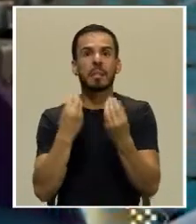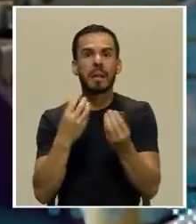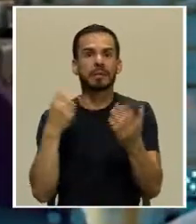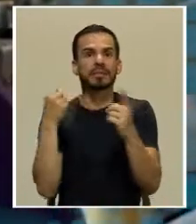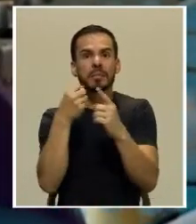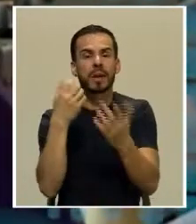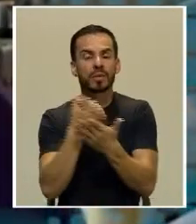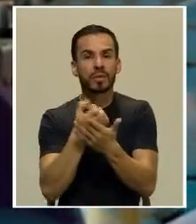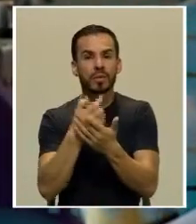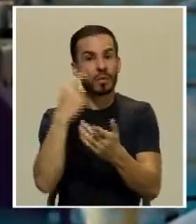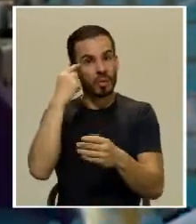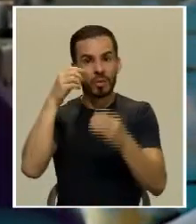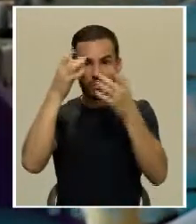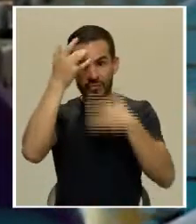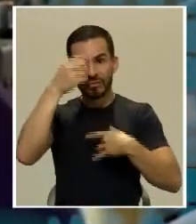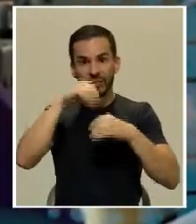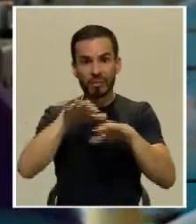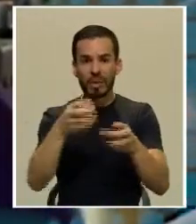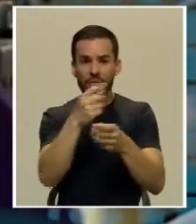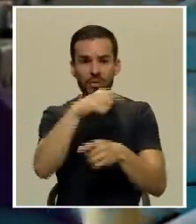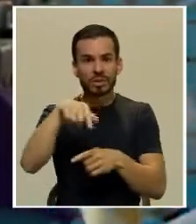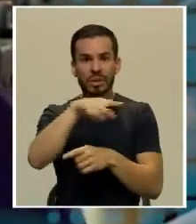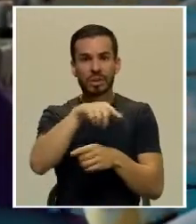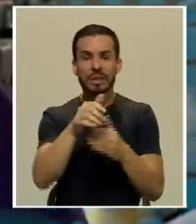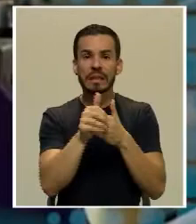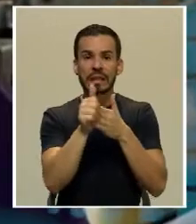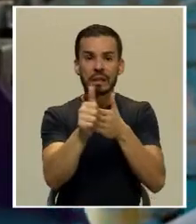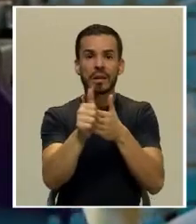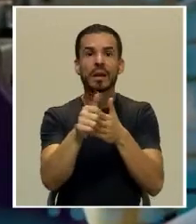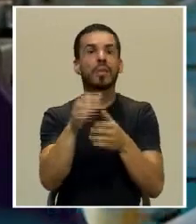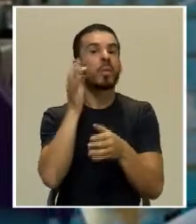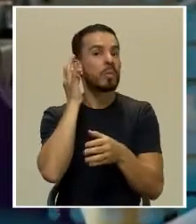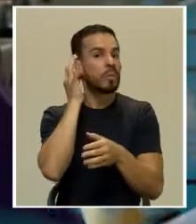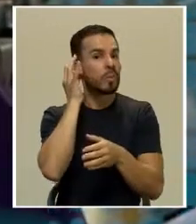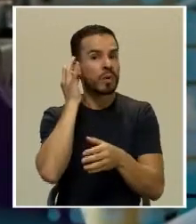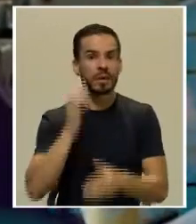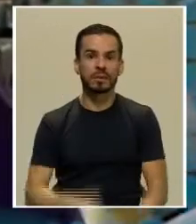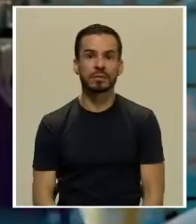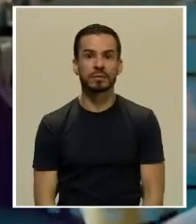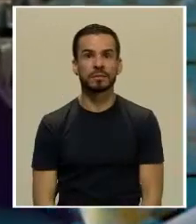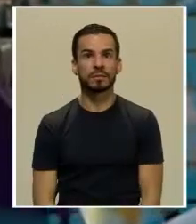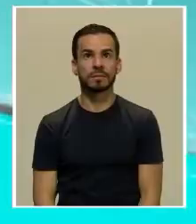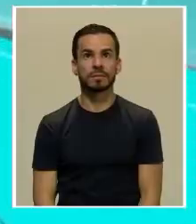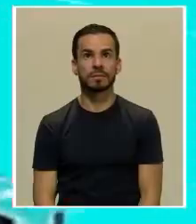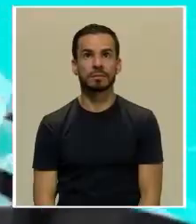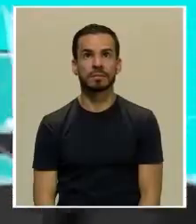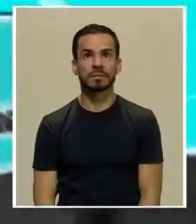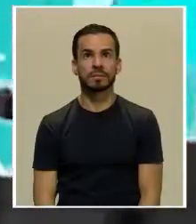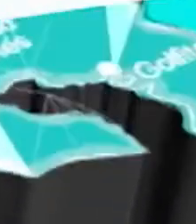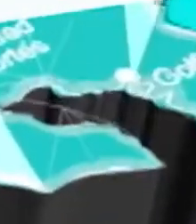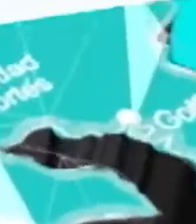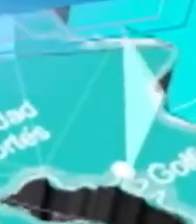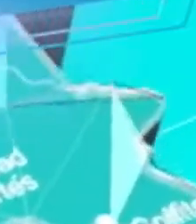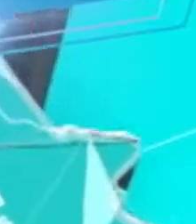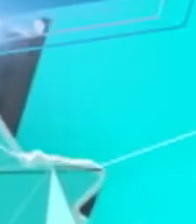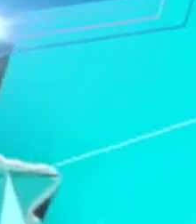económico por la pandemia. Muchos de ellos están liderados por jefas de hogar.